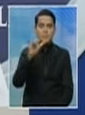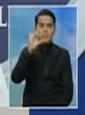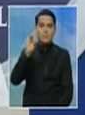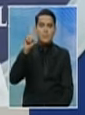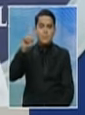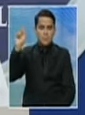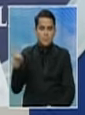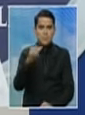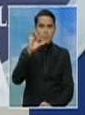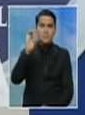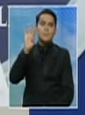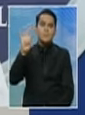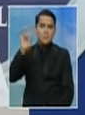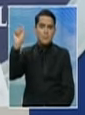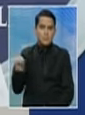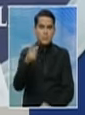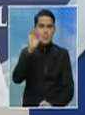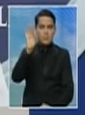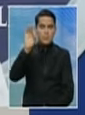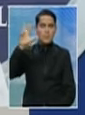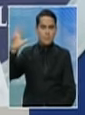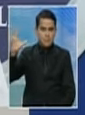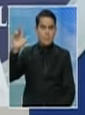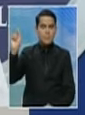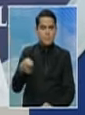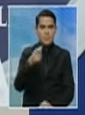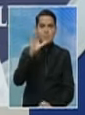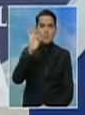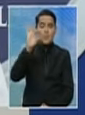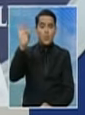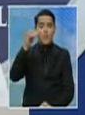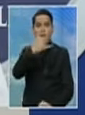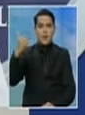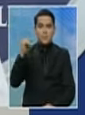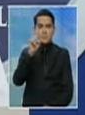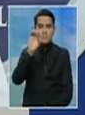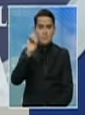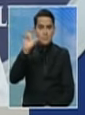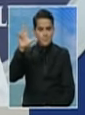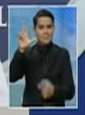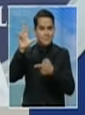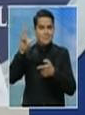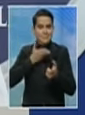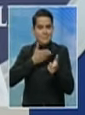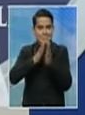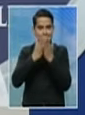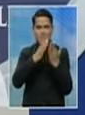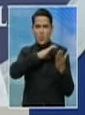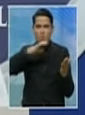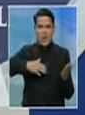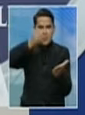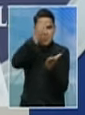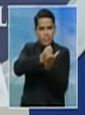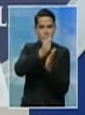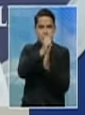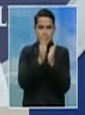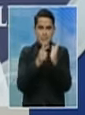81, 84, 93, 99 y 103 de la Constitución de la